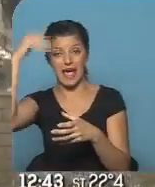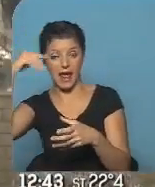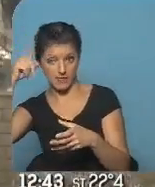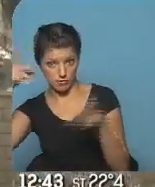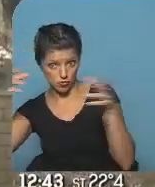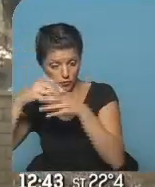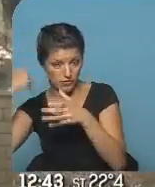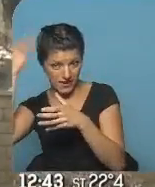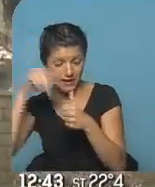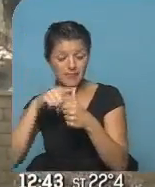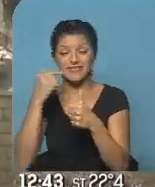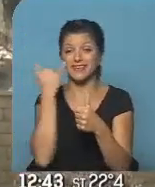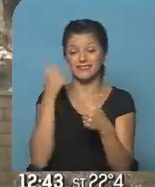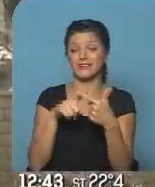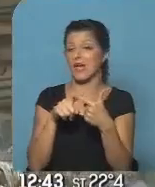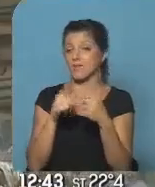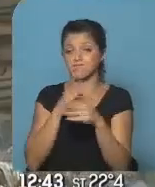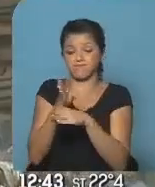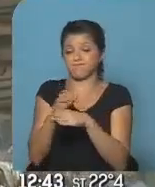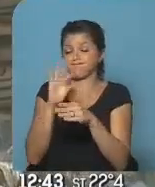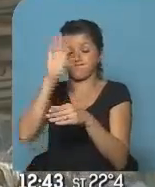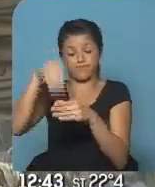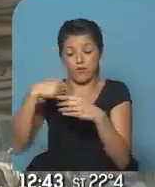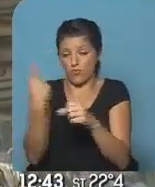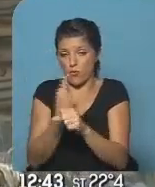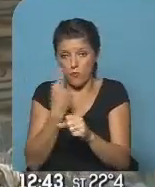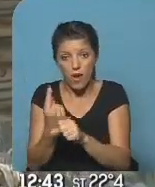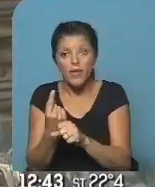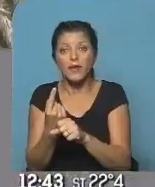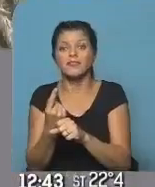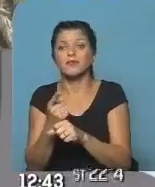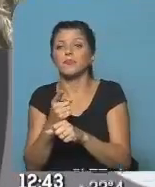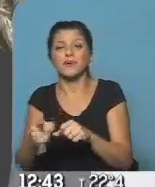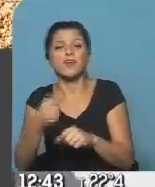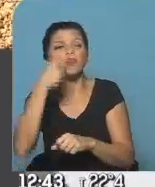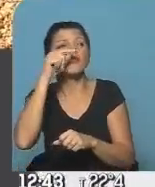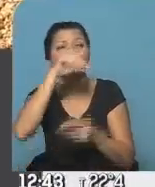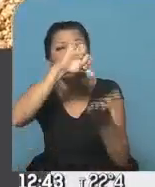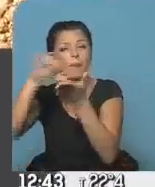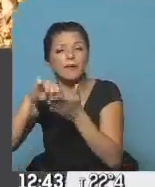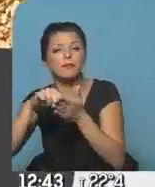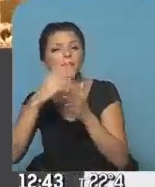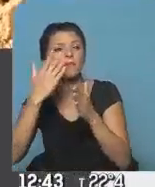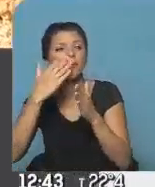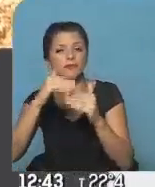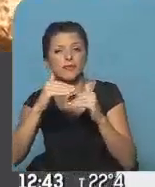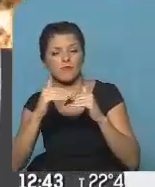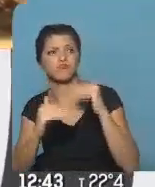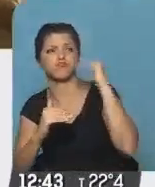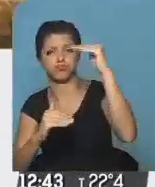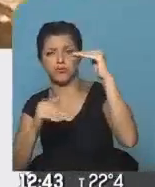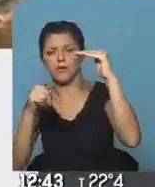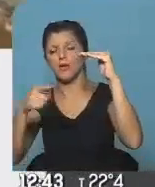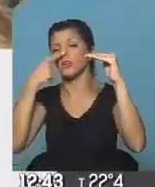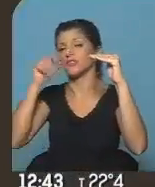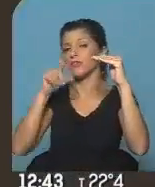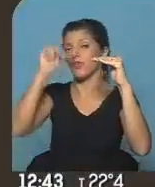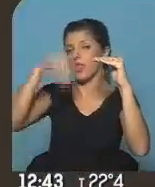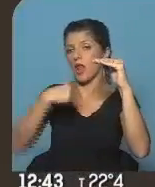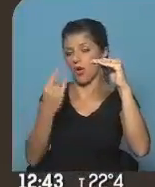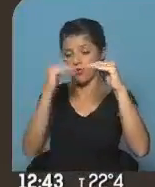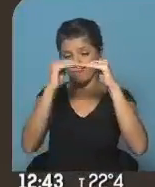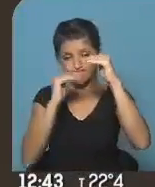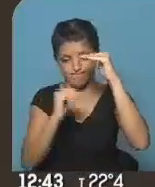están totalmente sobrepasadas por la decisión y los intereses de los países, punto número 1. Ya lo vimos en otras situaciones. Eso te iba a decir, no necesitábamos